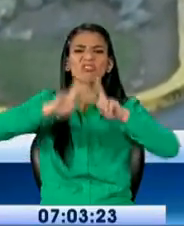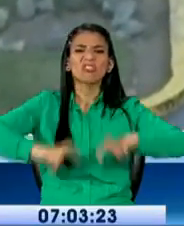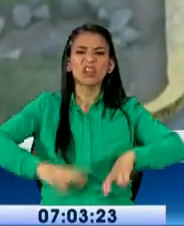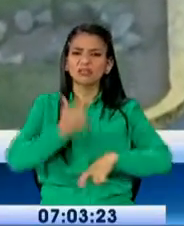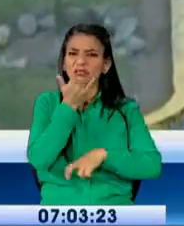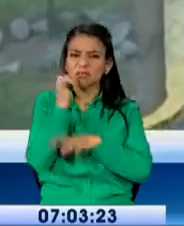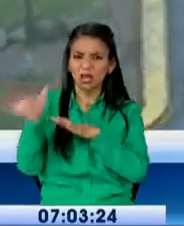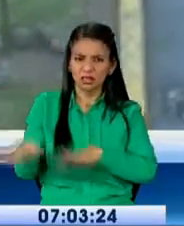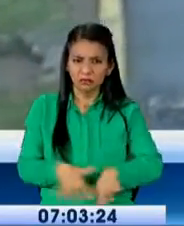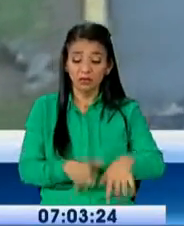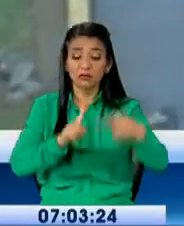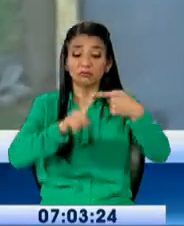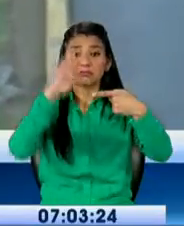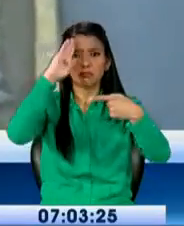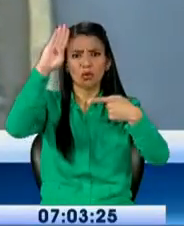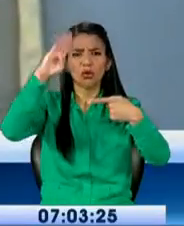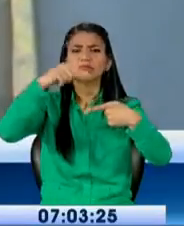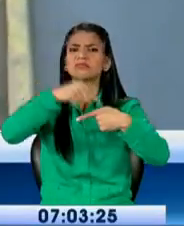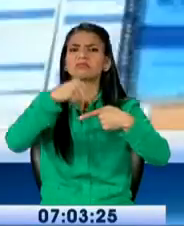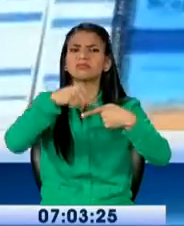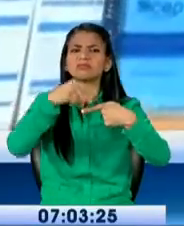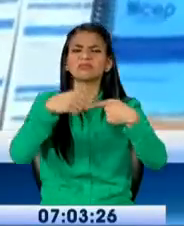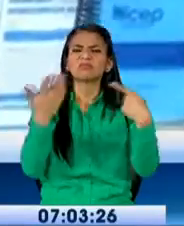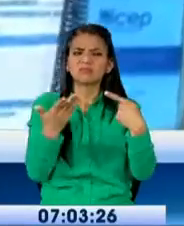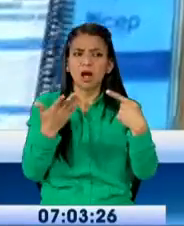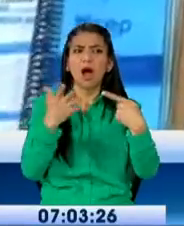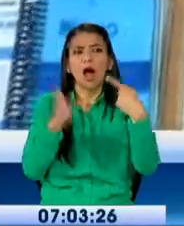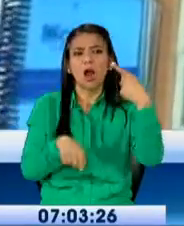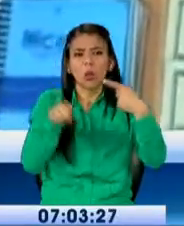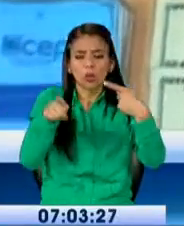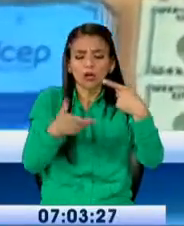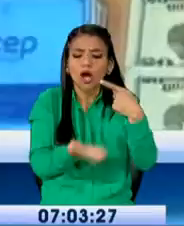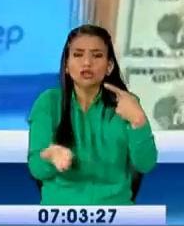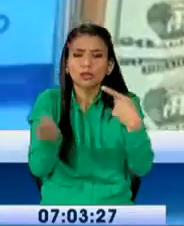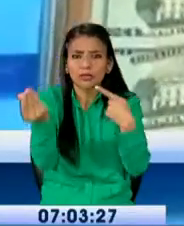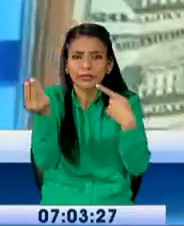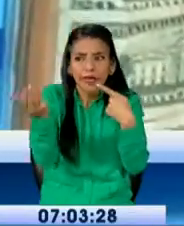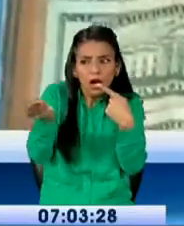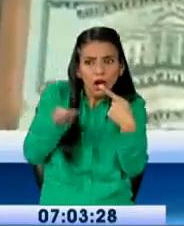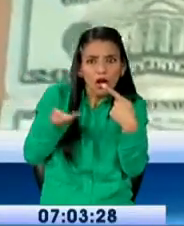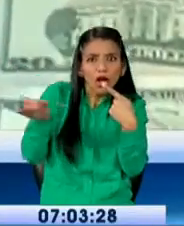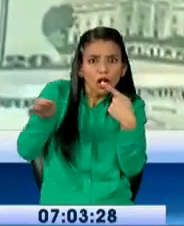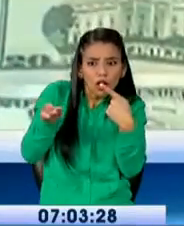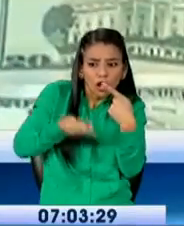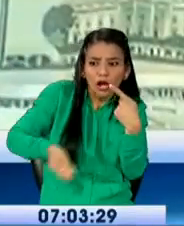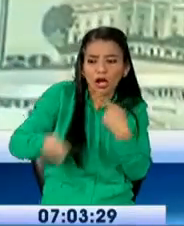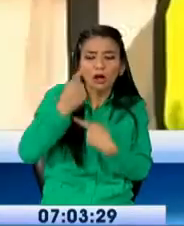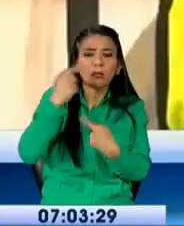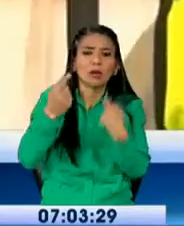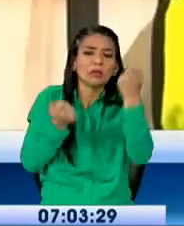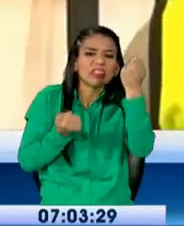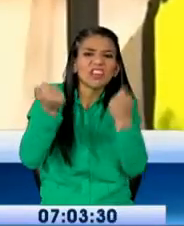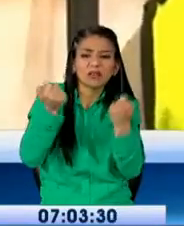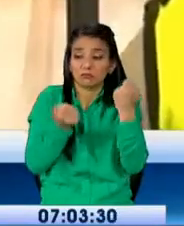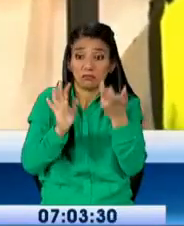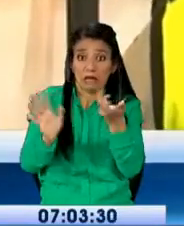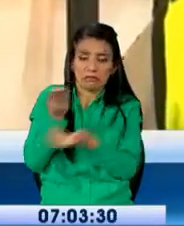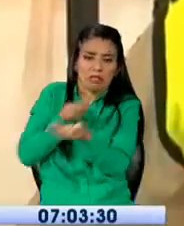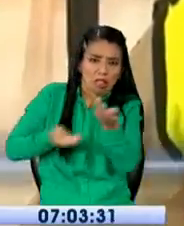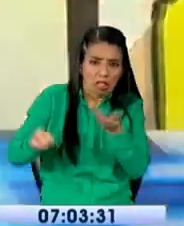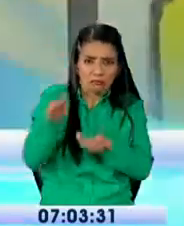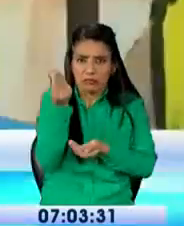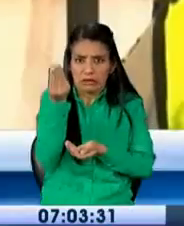de policía fue acusado de cometer concusión, al parecer pidiendo dinero a cambio de no detener un vehículo. Y como no tenía